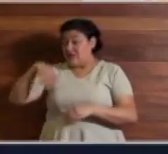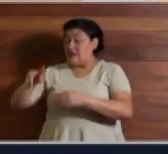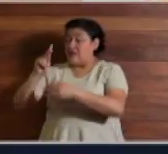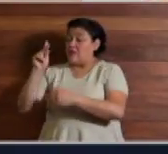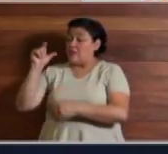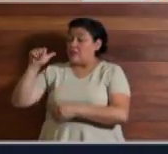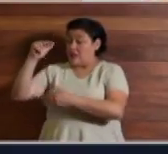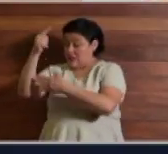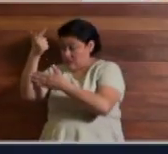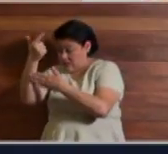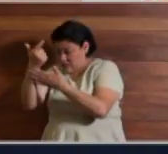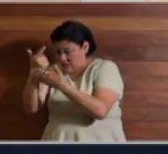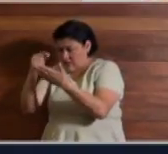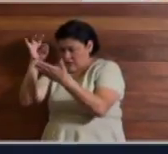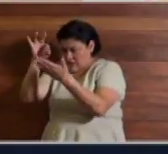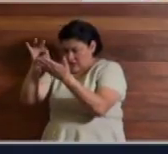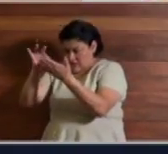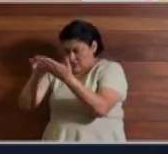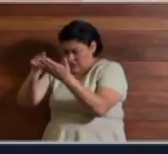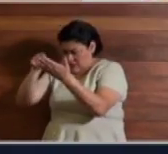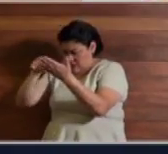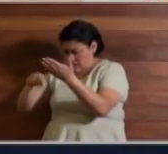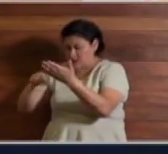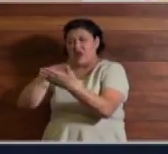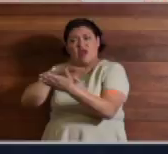nitidez esta idea de